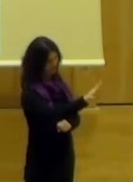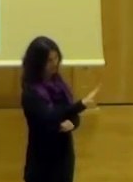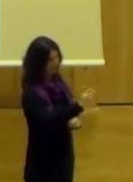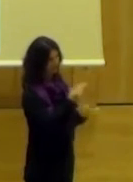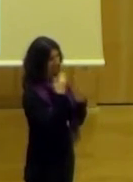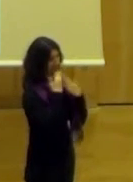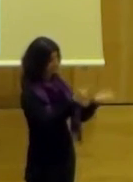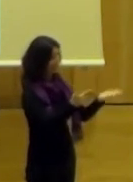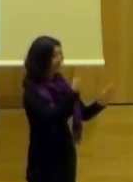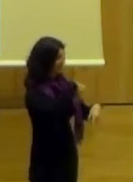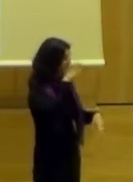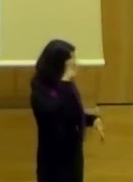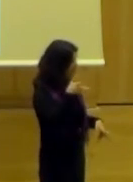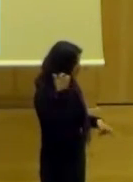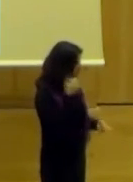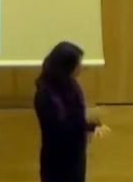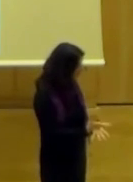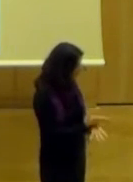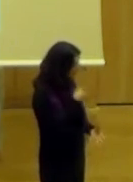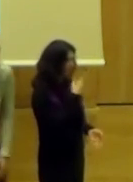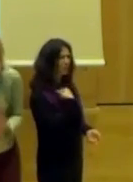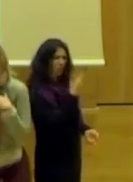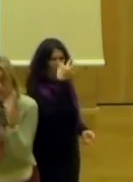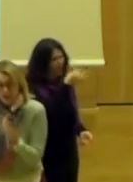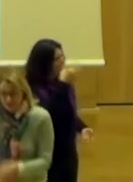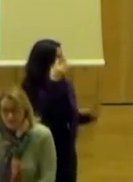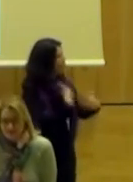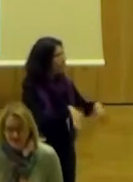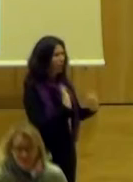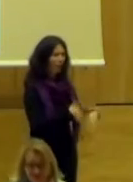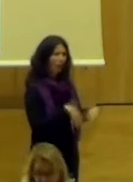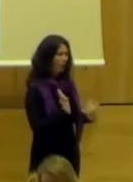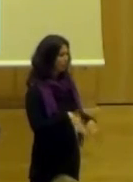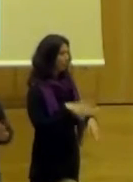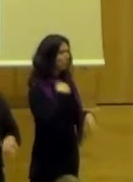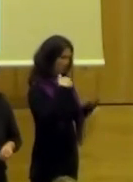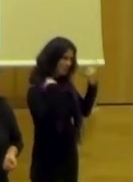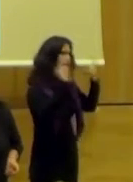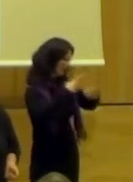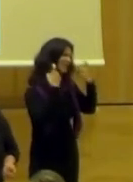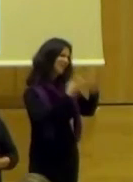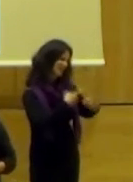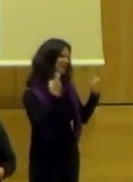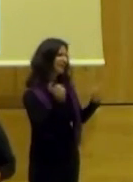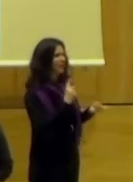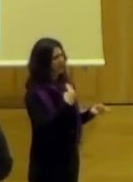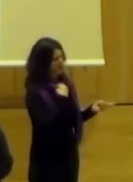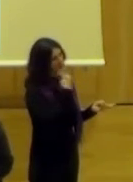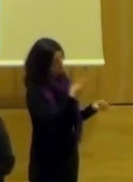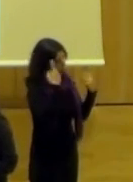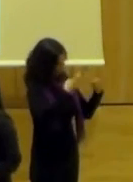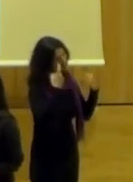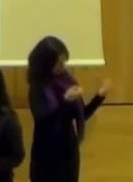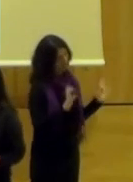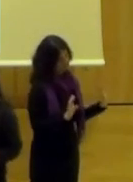gracias. Muchas gracias. ¿Se me escucha bien? Porque estoy con un trancazo importante. Entonces voy a intentar no quedarme sin voz a la